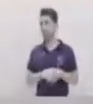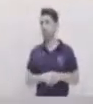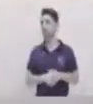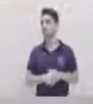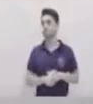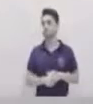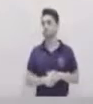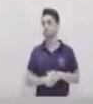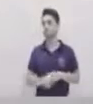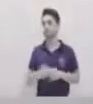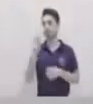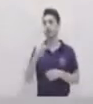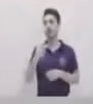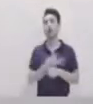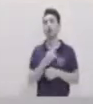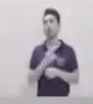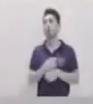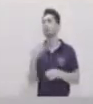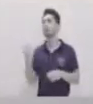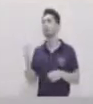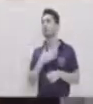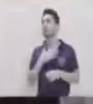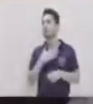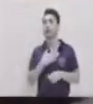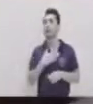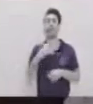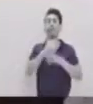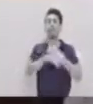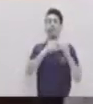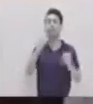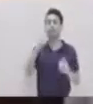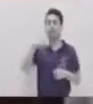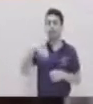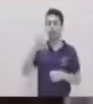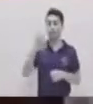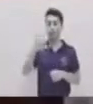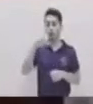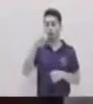Y ahora vamos a utilizar el indicador de fenoftaleína.